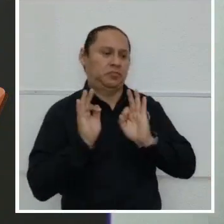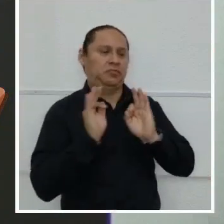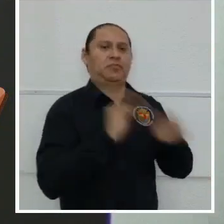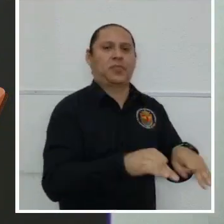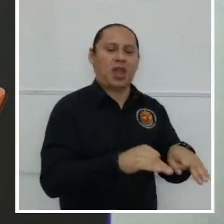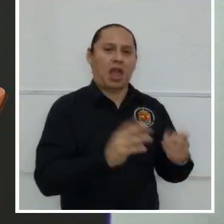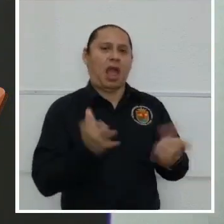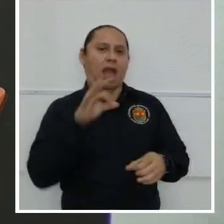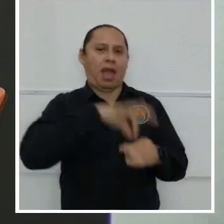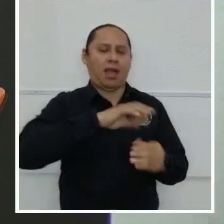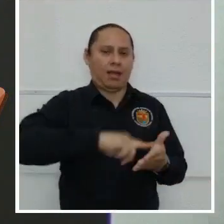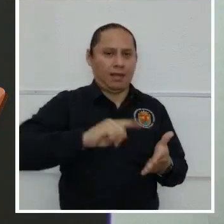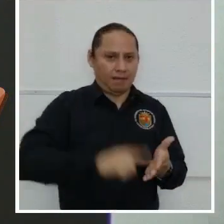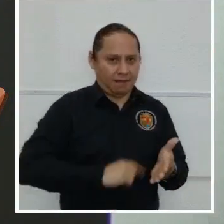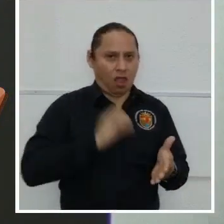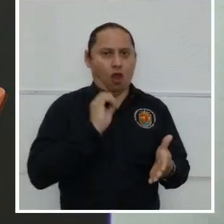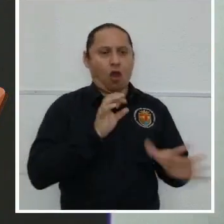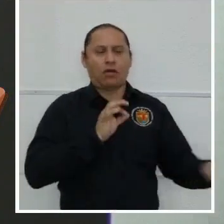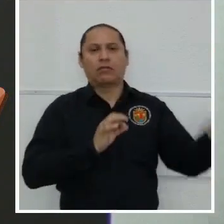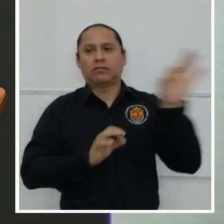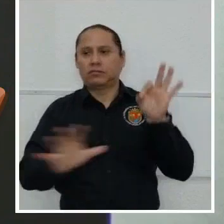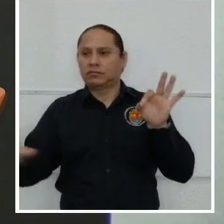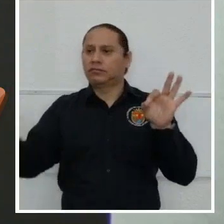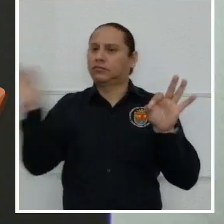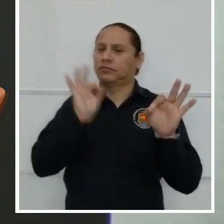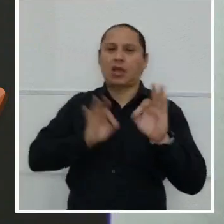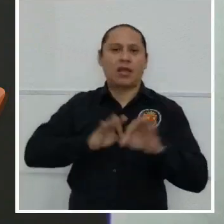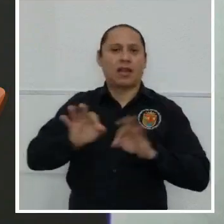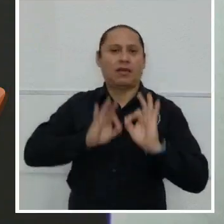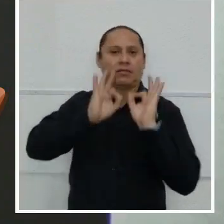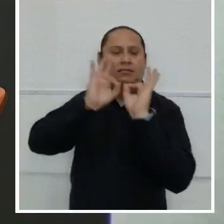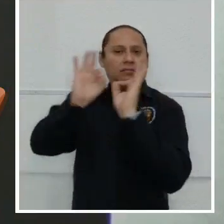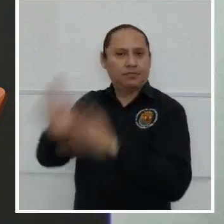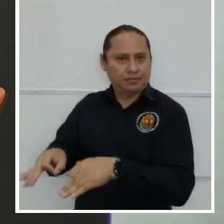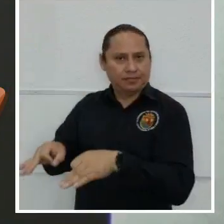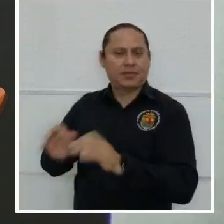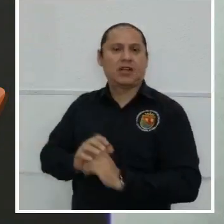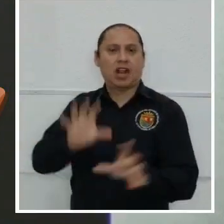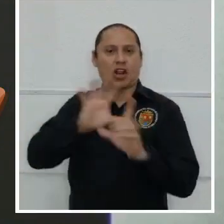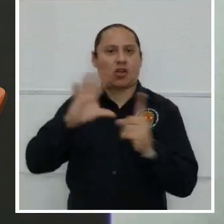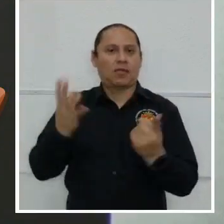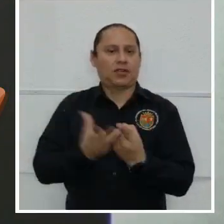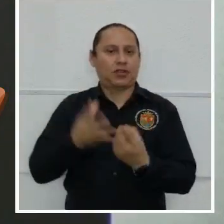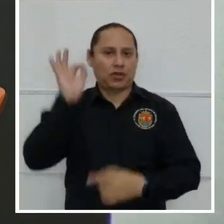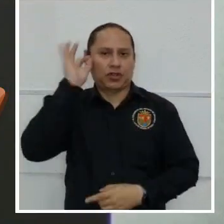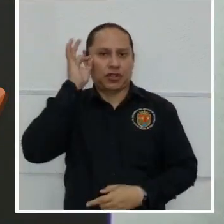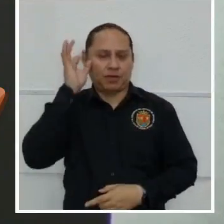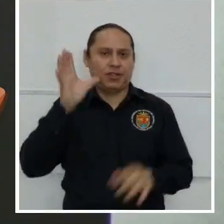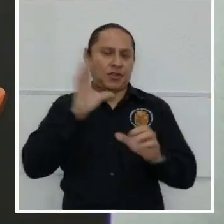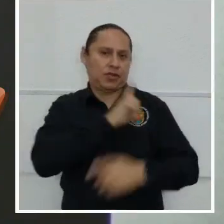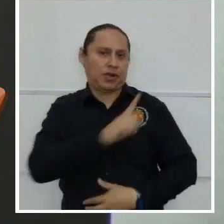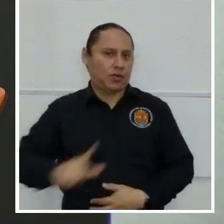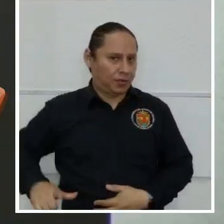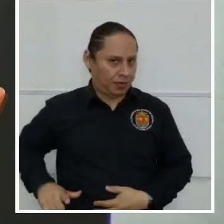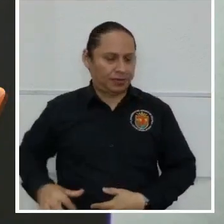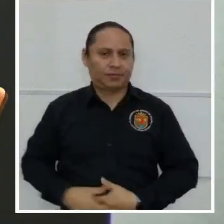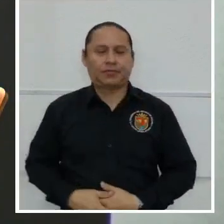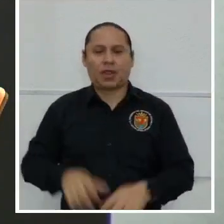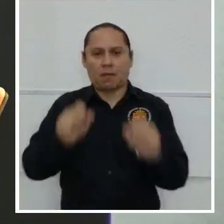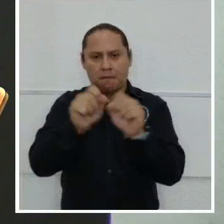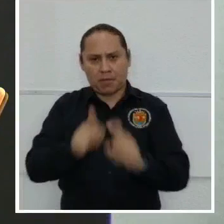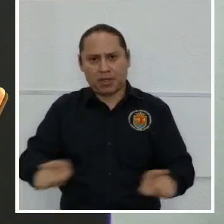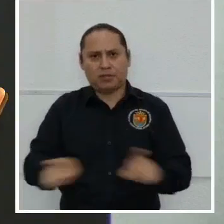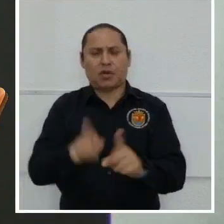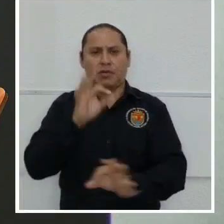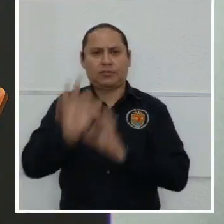de elección popular, ni ser nombradas para empleo, cargo o comisión en el servicio público. Asimismo, se